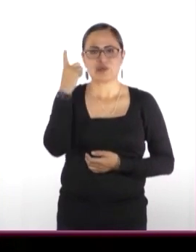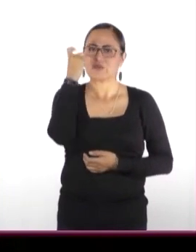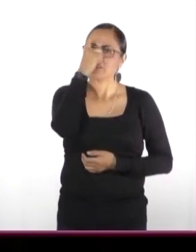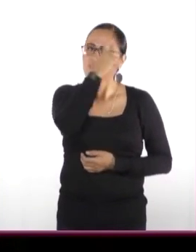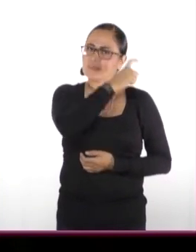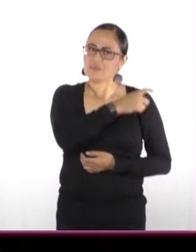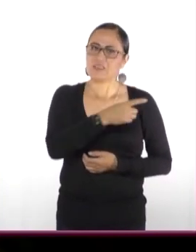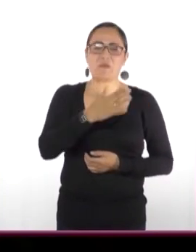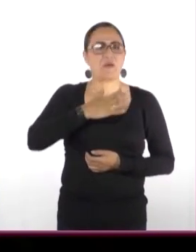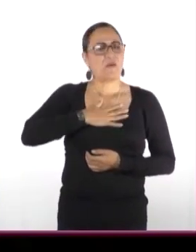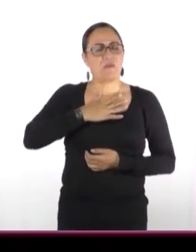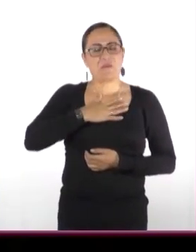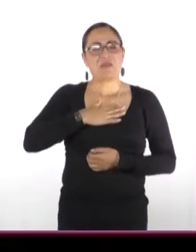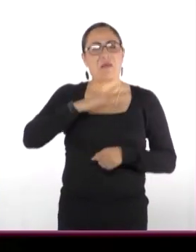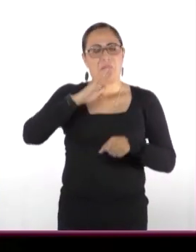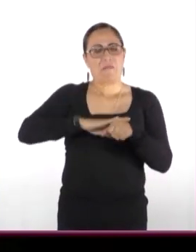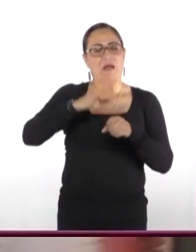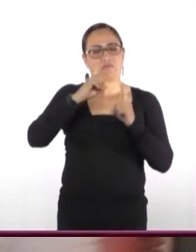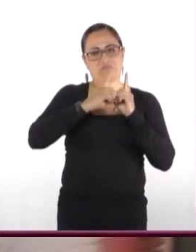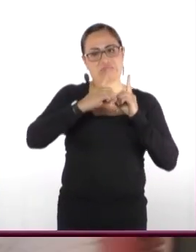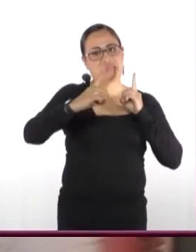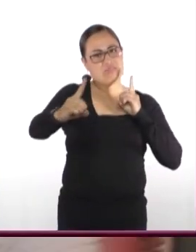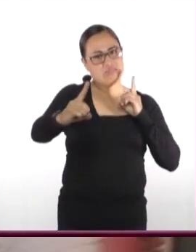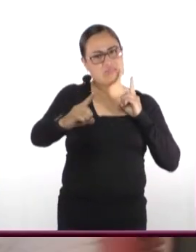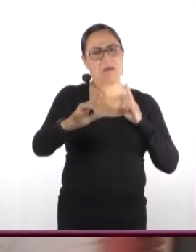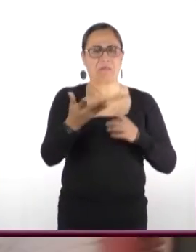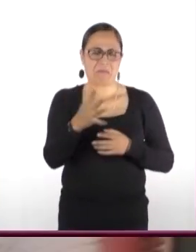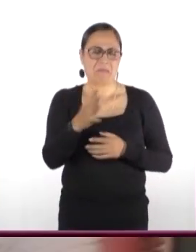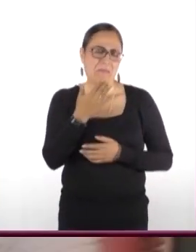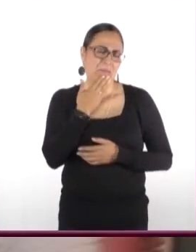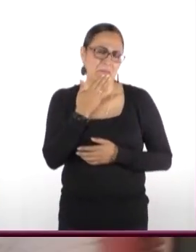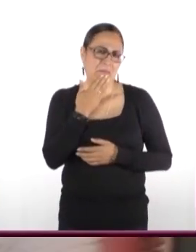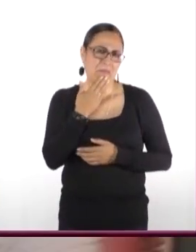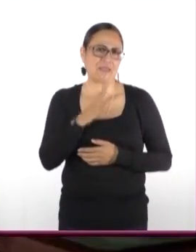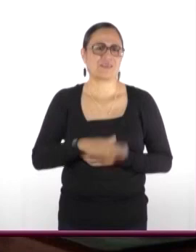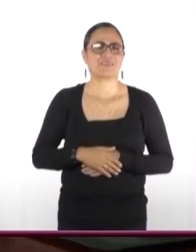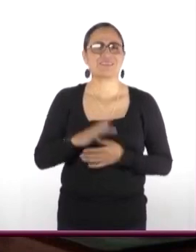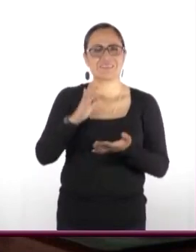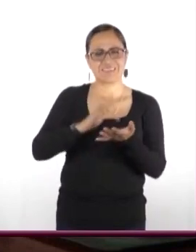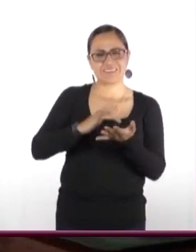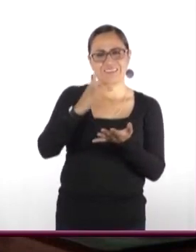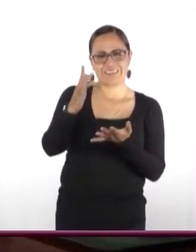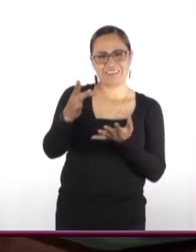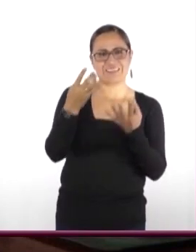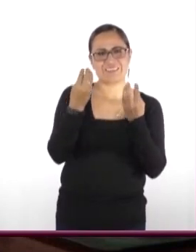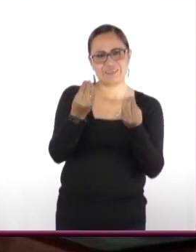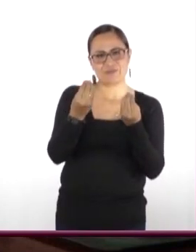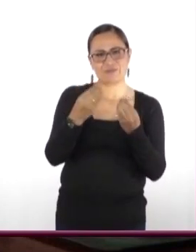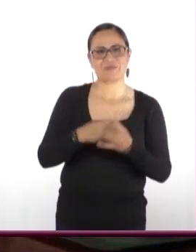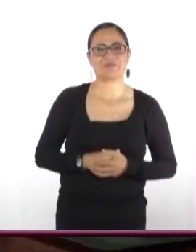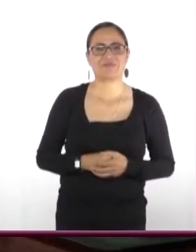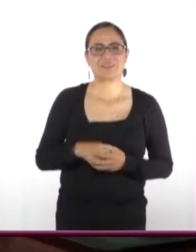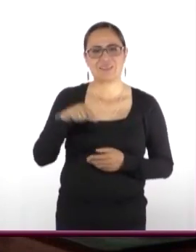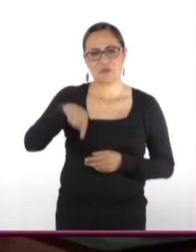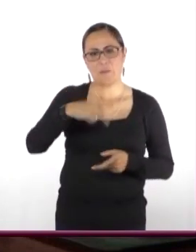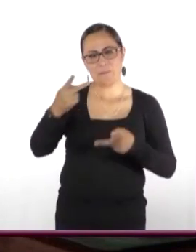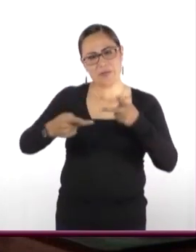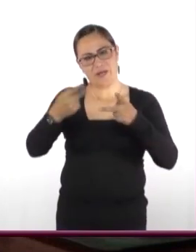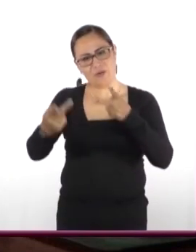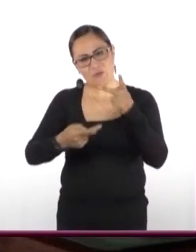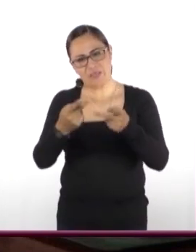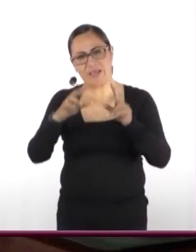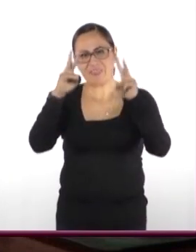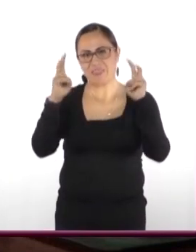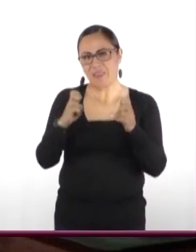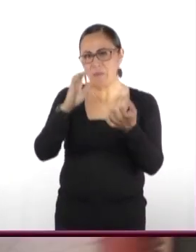complicado, ¿eh? Pero yo creo que ha sido mi distancia máxima. Es bastante, está bien. Pues muchas gracias por esta entrevista, de verdad. Creo que